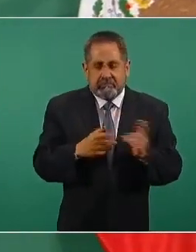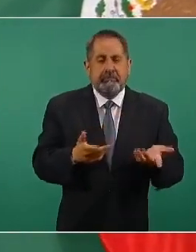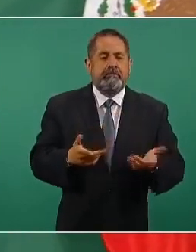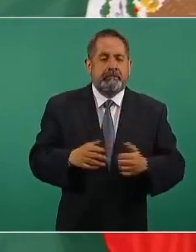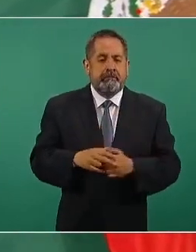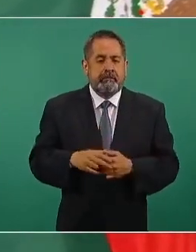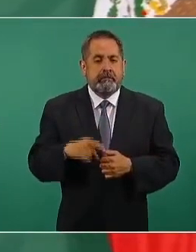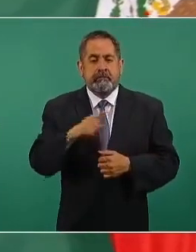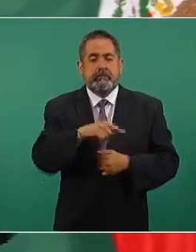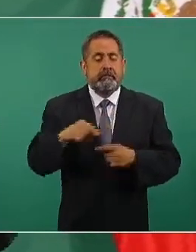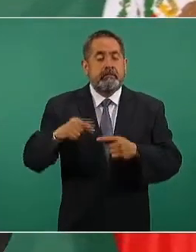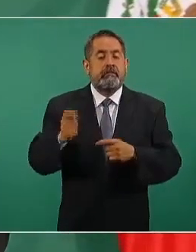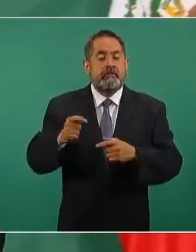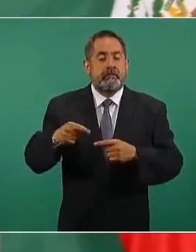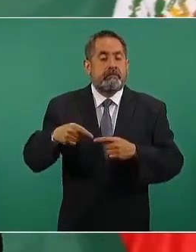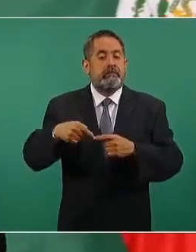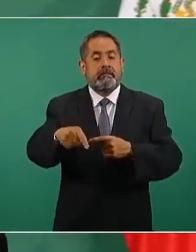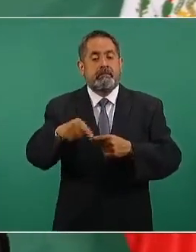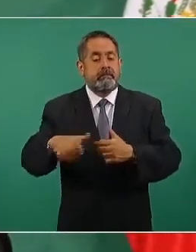de que ya se va a terminar